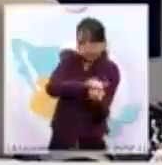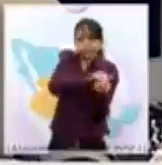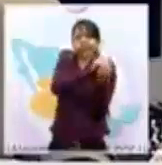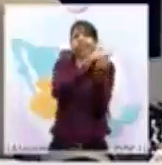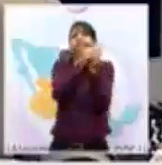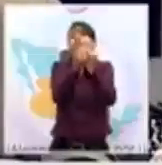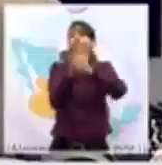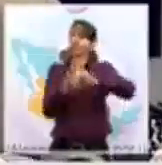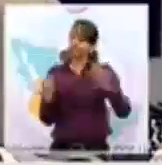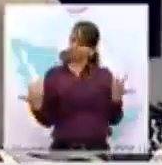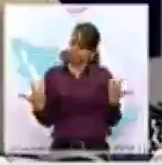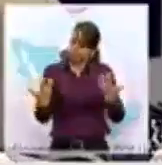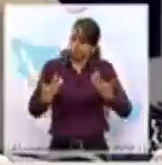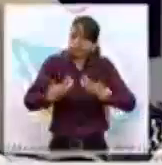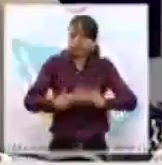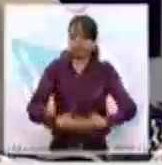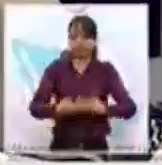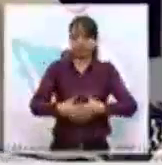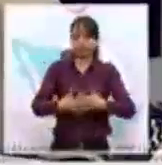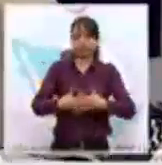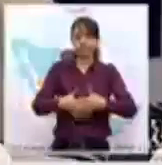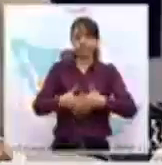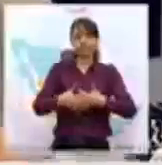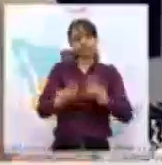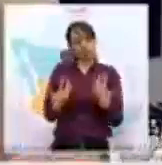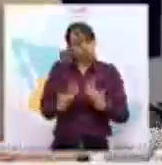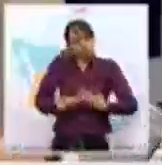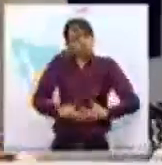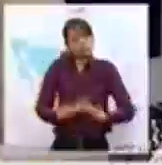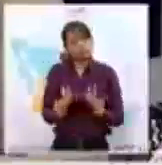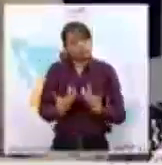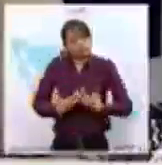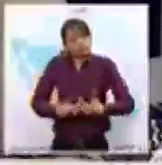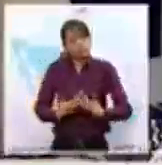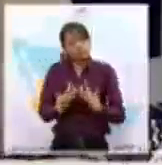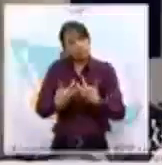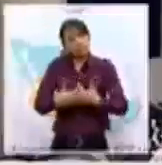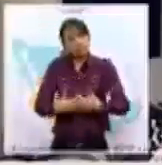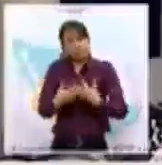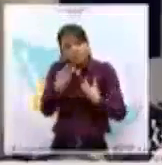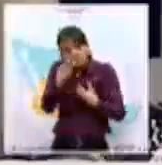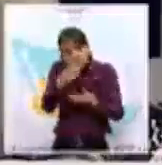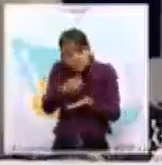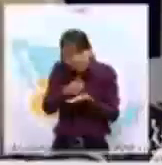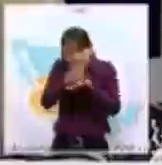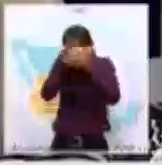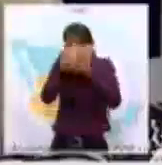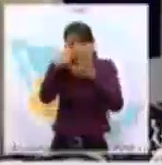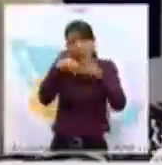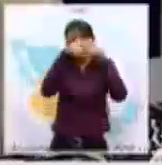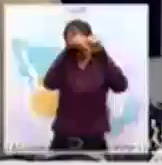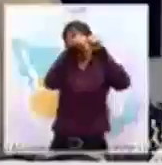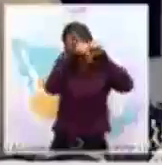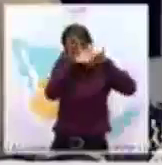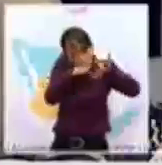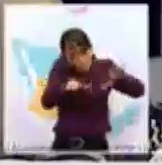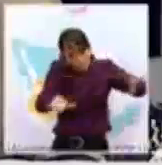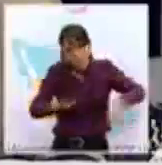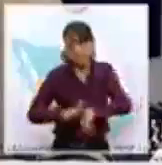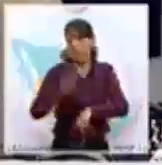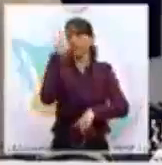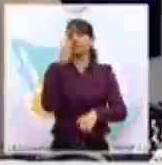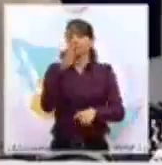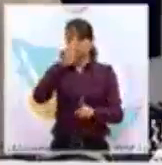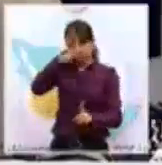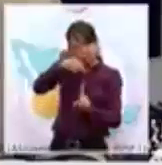clase media mexicana fue producto de esa gran cobertura educativa que